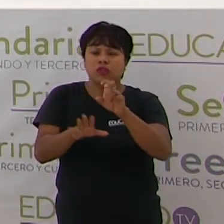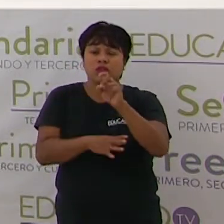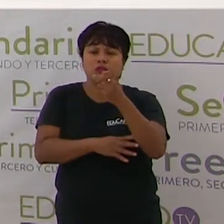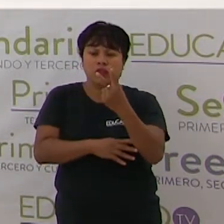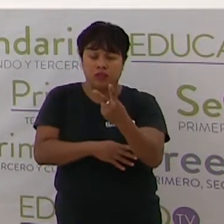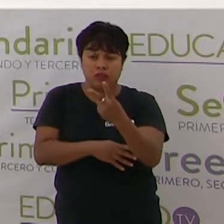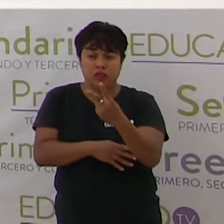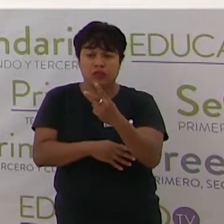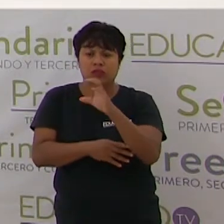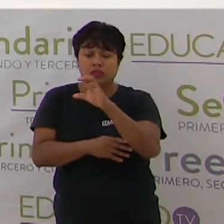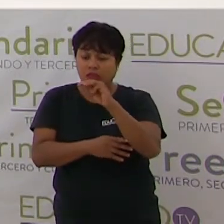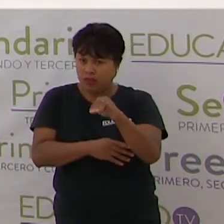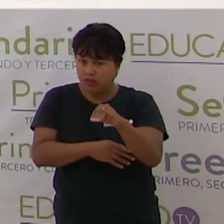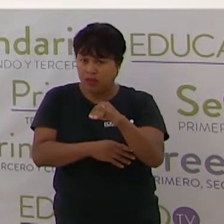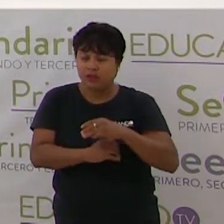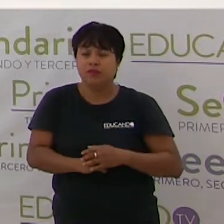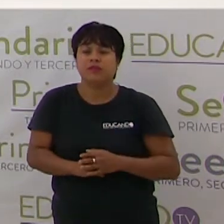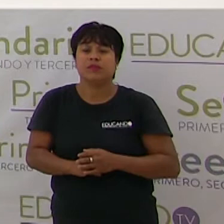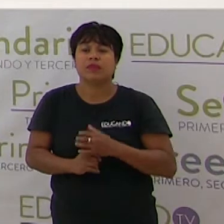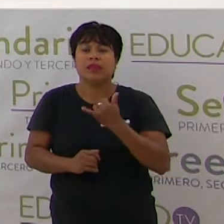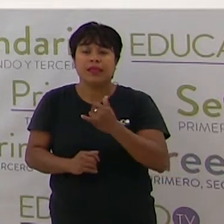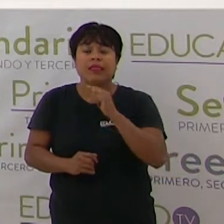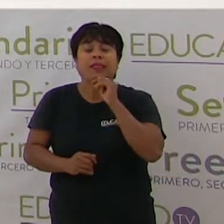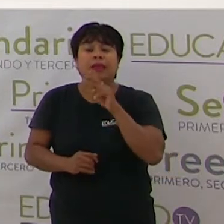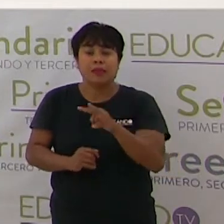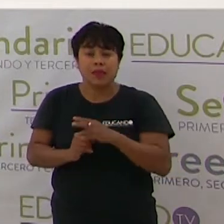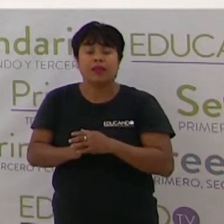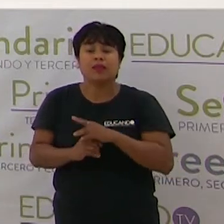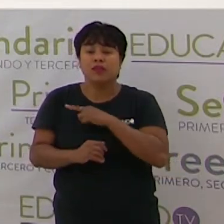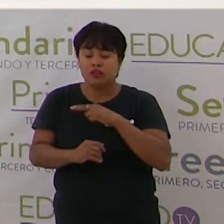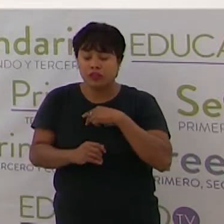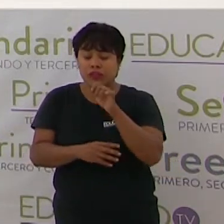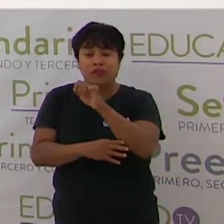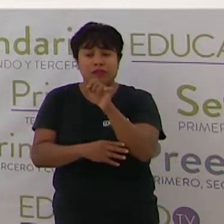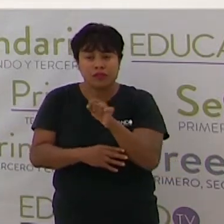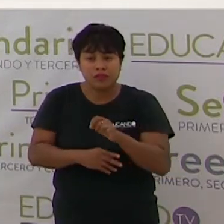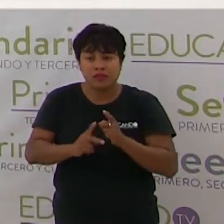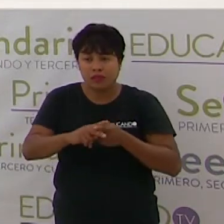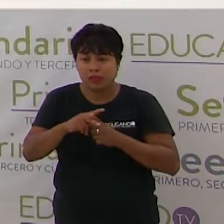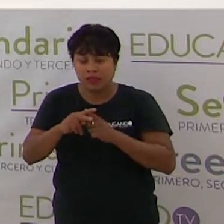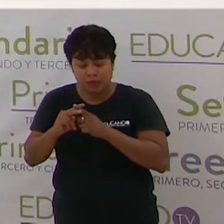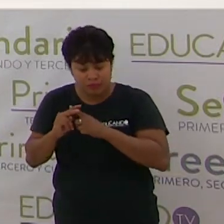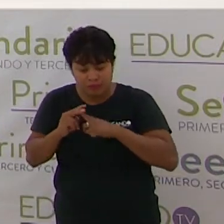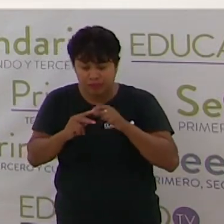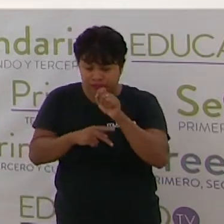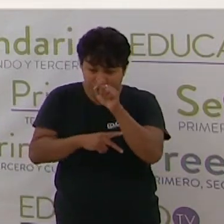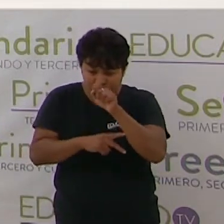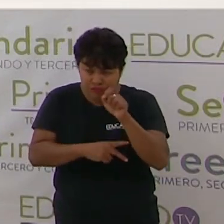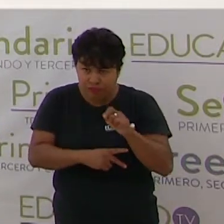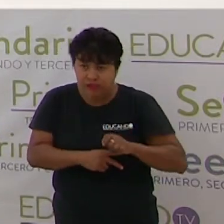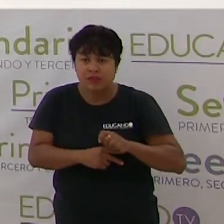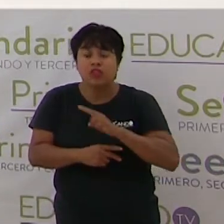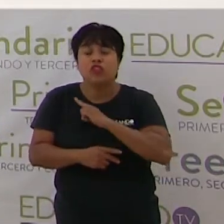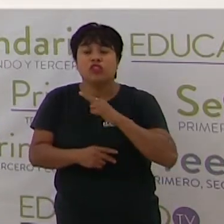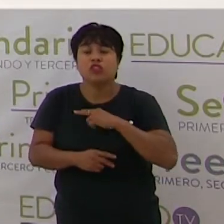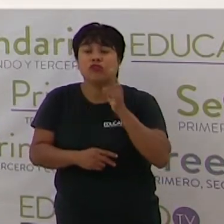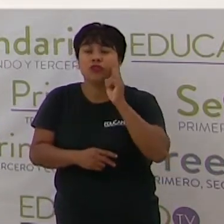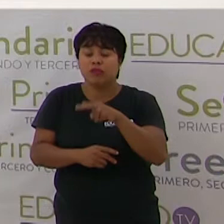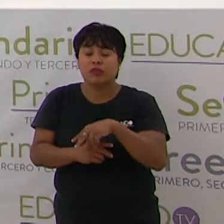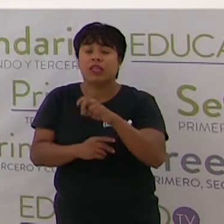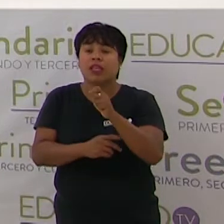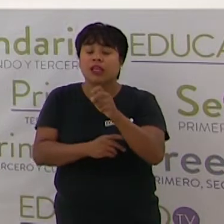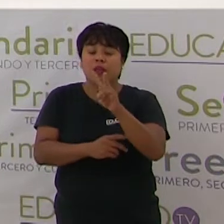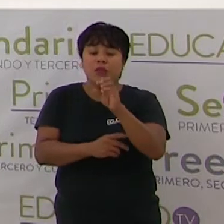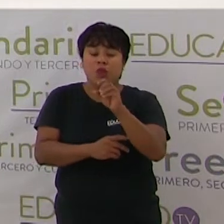centímetros cúbicos. Y también, desarrollando el algoritmo matemáticamente o de manera matemática, establecimos que el